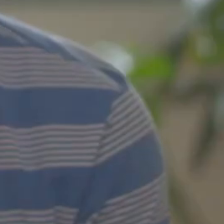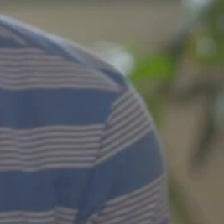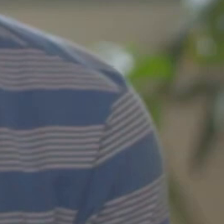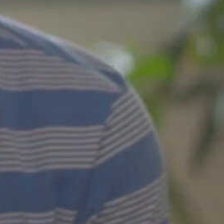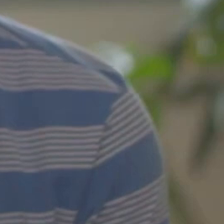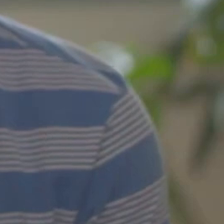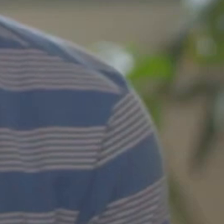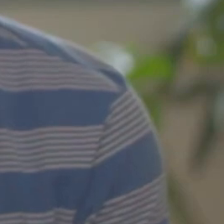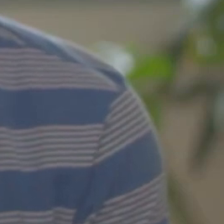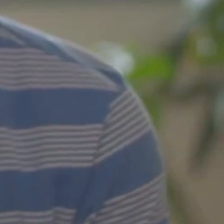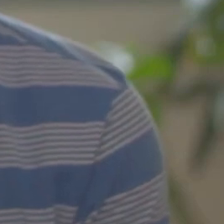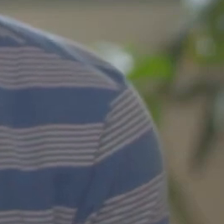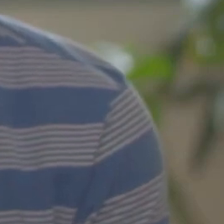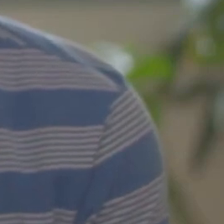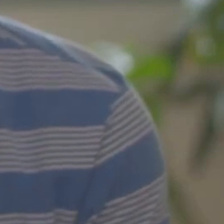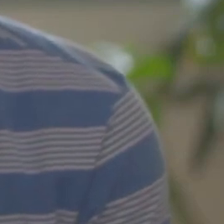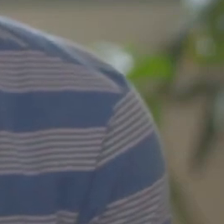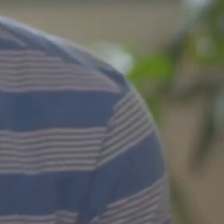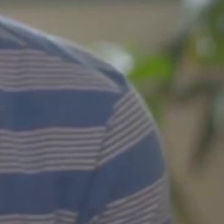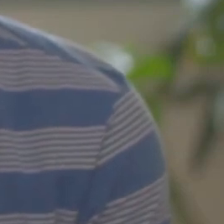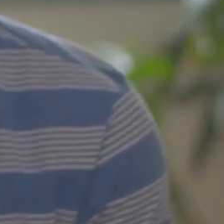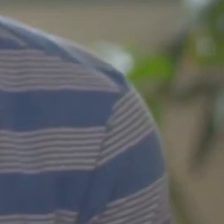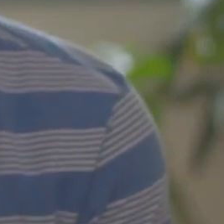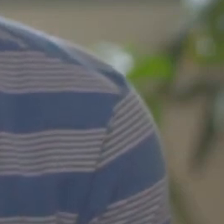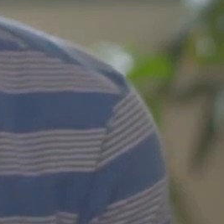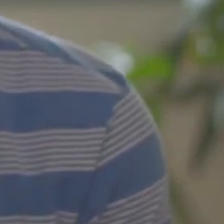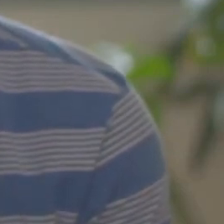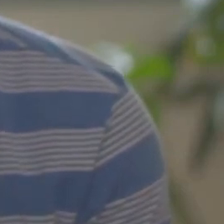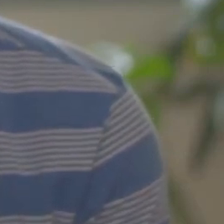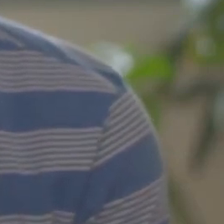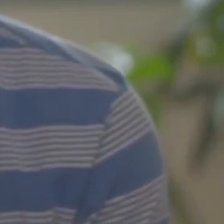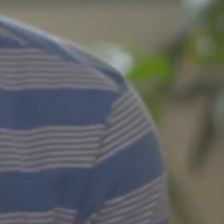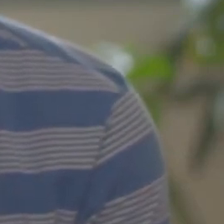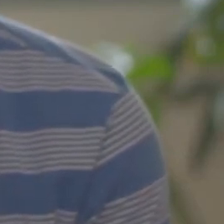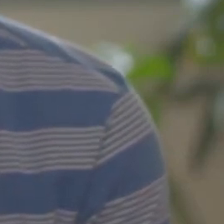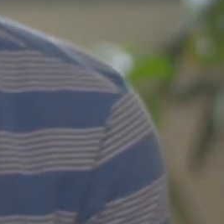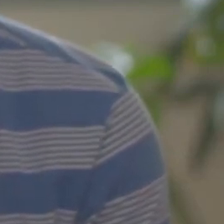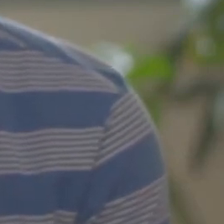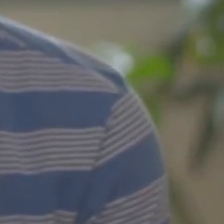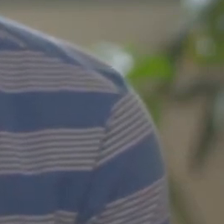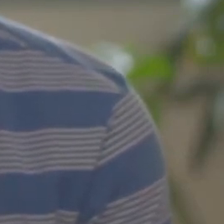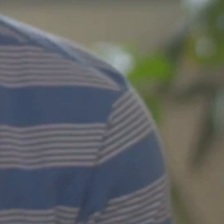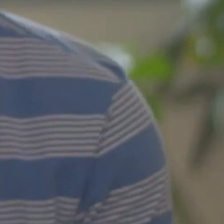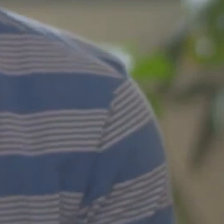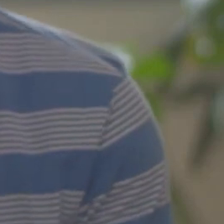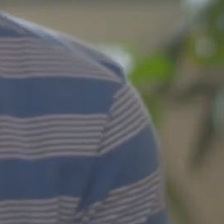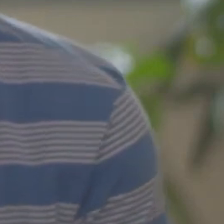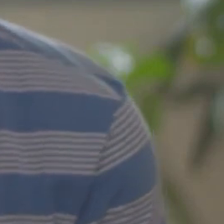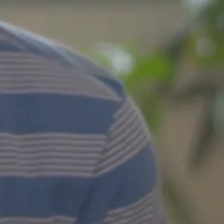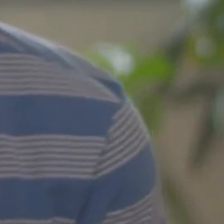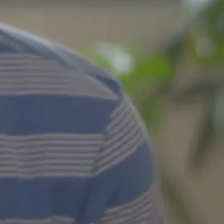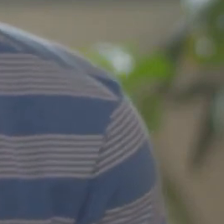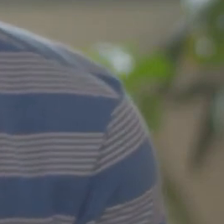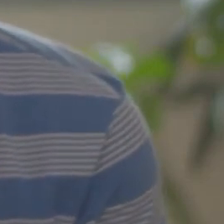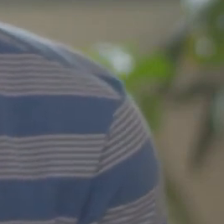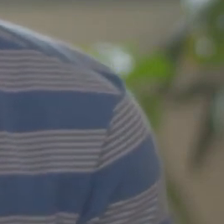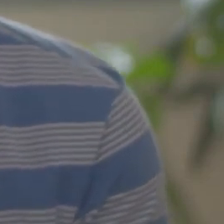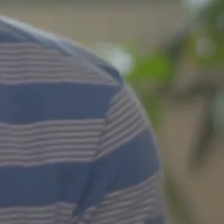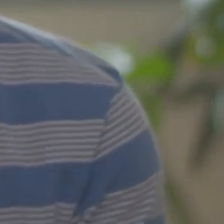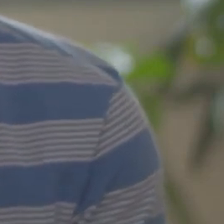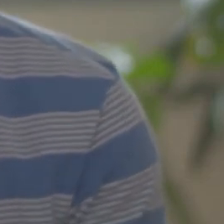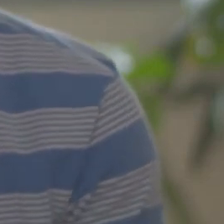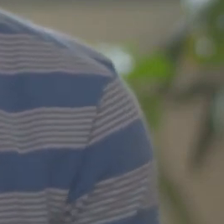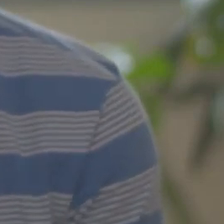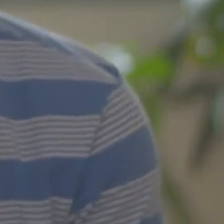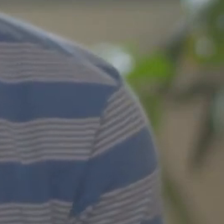penal. La mete o la bota. Si ves que alguien tira señales de riesgo suicida, hay que tomarlo de forma seria. Si tenés una sospecha, no dejes pasar